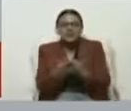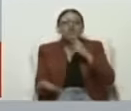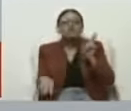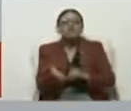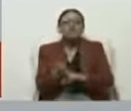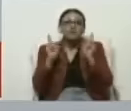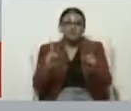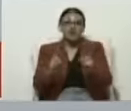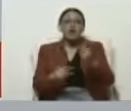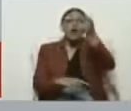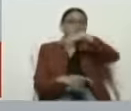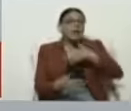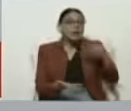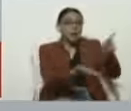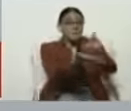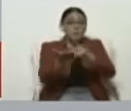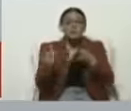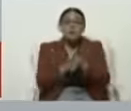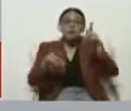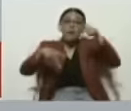a ver las elecciones, véanlas.